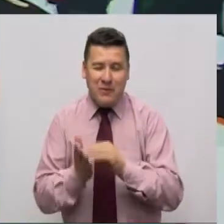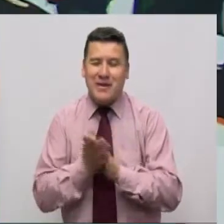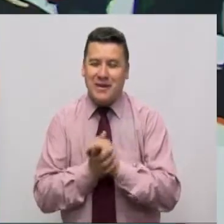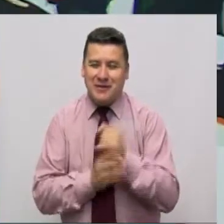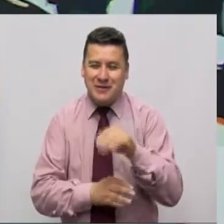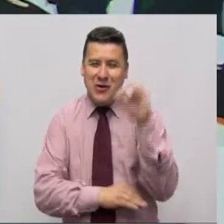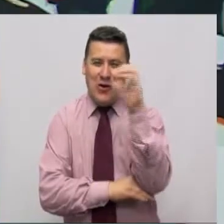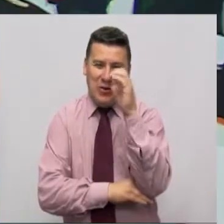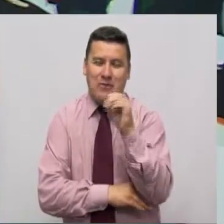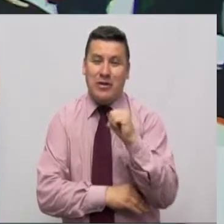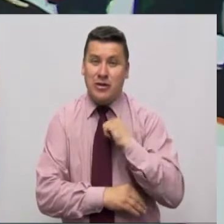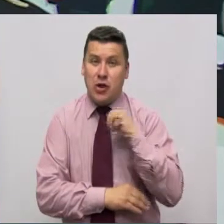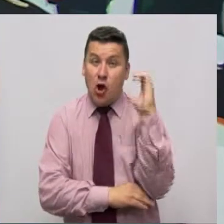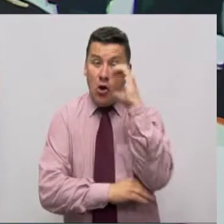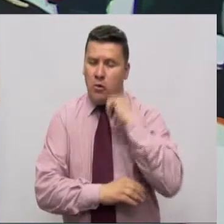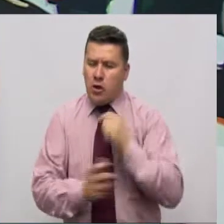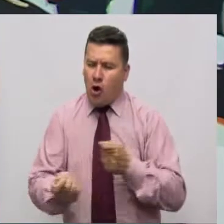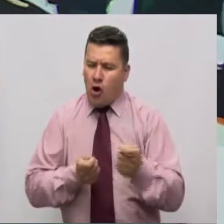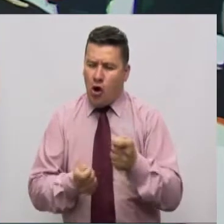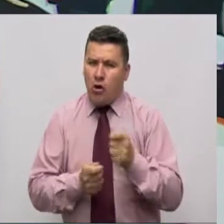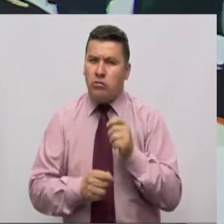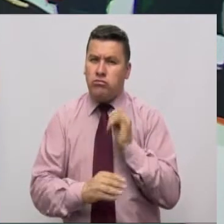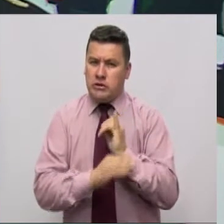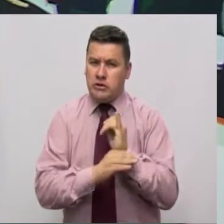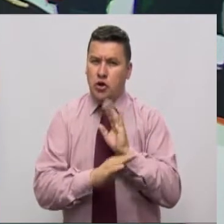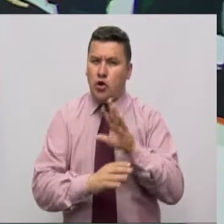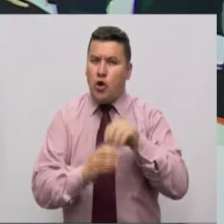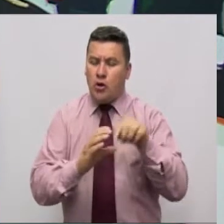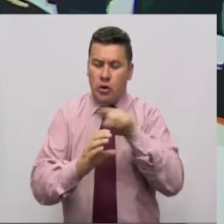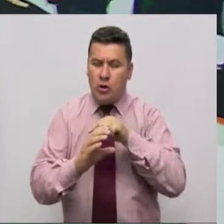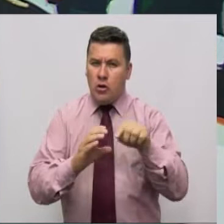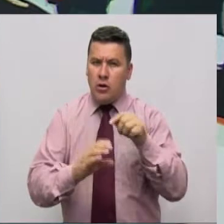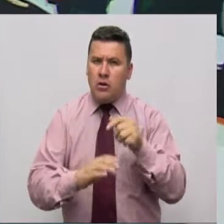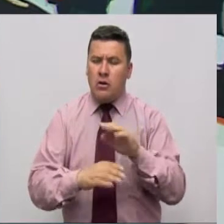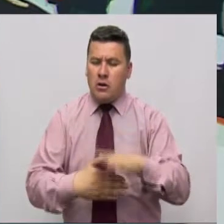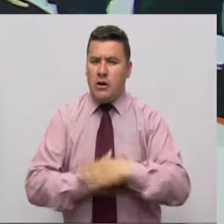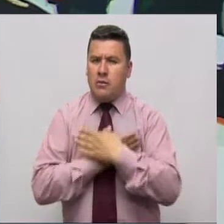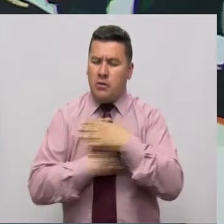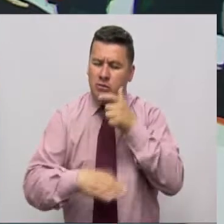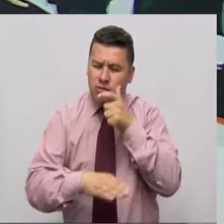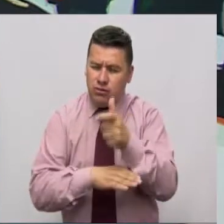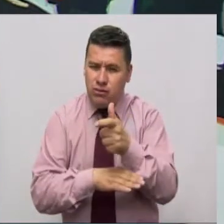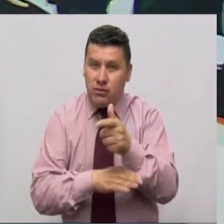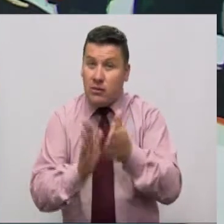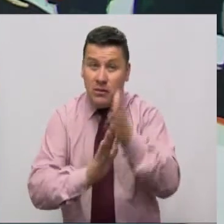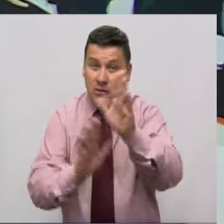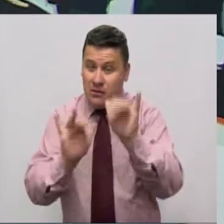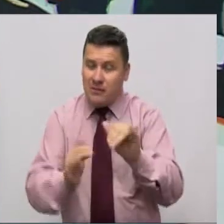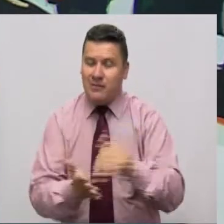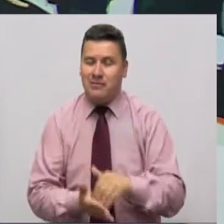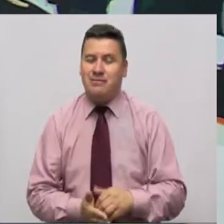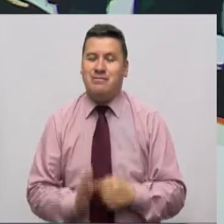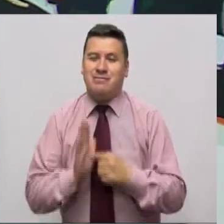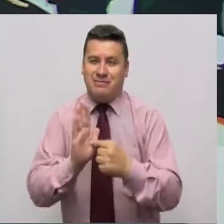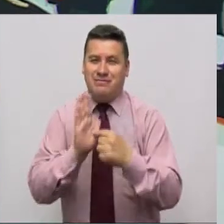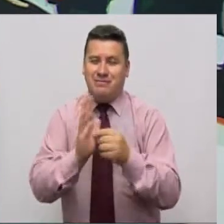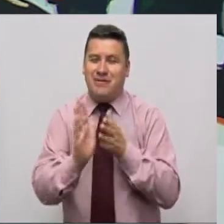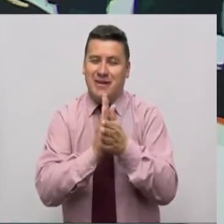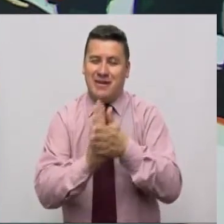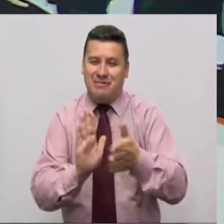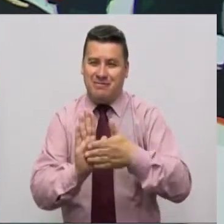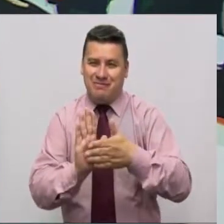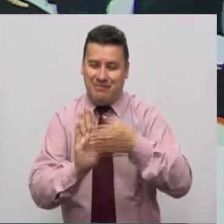Hacemos una nueva pausa. En Colombia tiene control el programa institucional de la Contraloría General de la República. Ustedes no se vayan. Aquí está nuestro